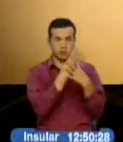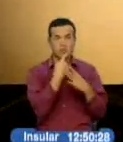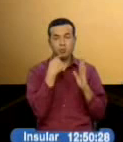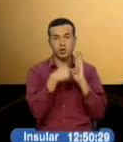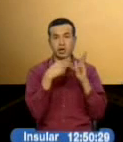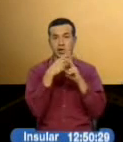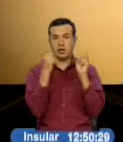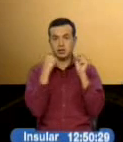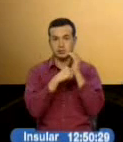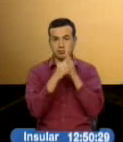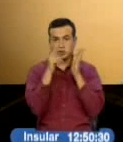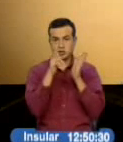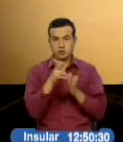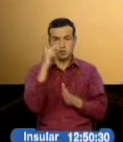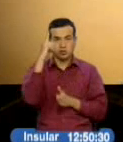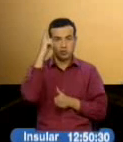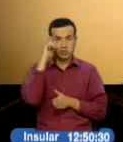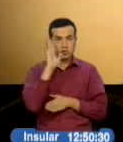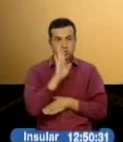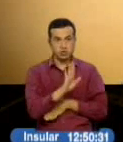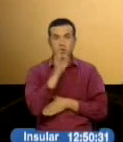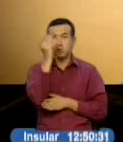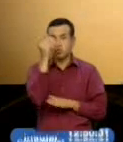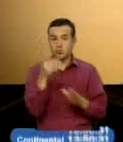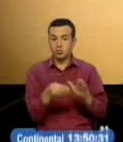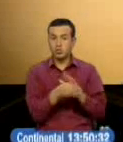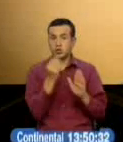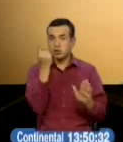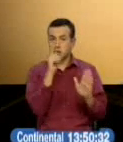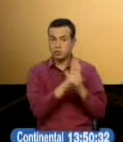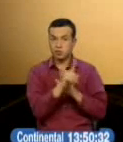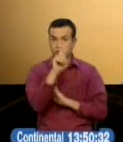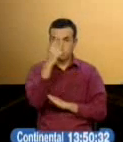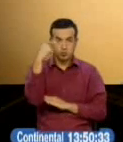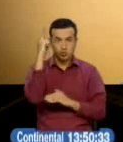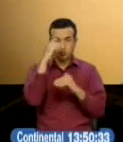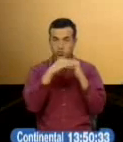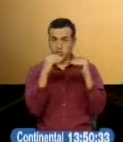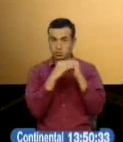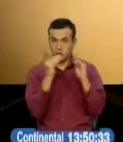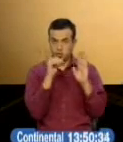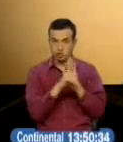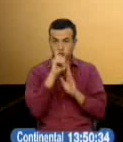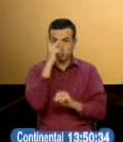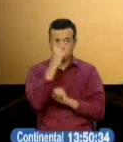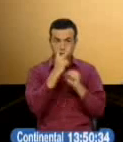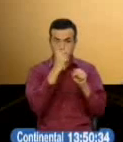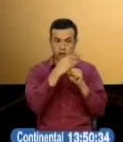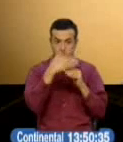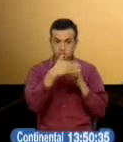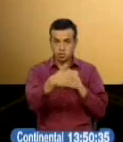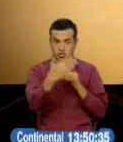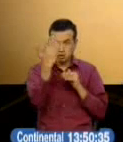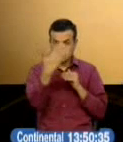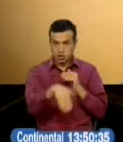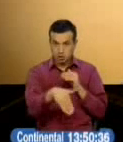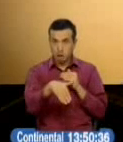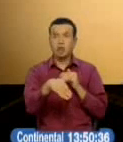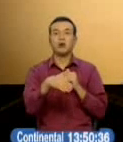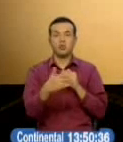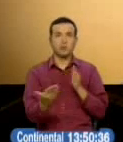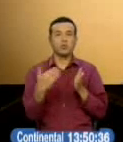un exministro de Estado, quien habría recibido un depósito de más de $1 millón dos años después de dejar de la función